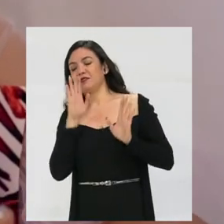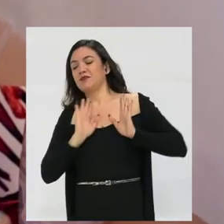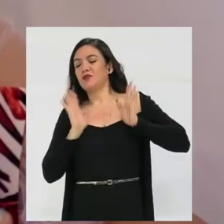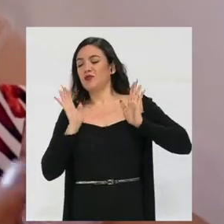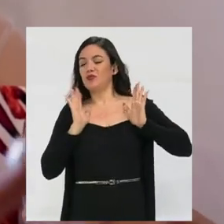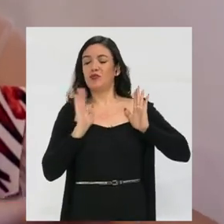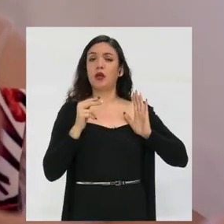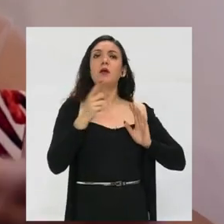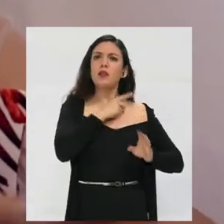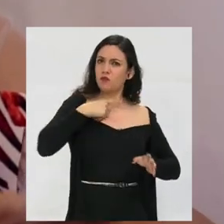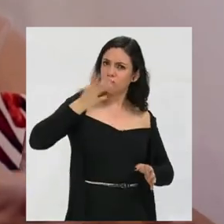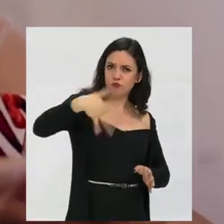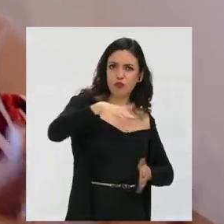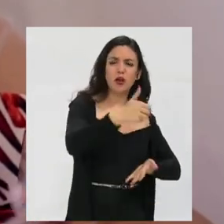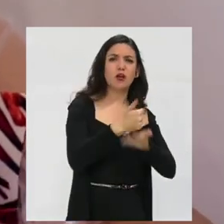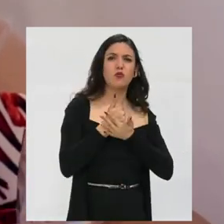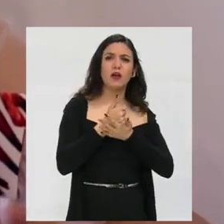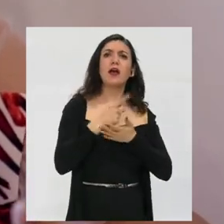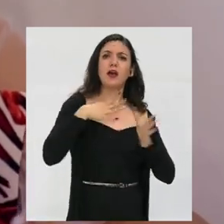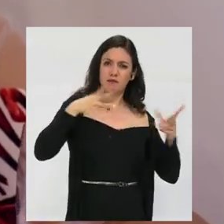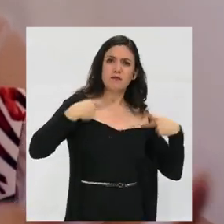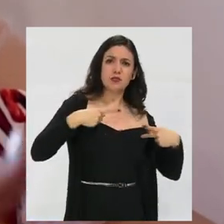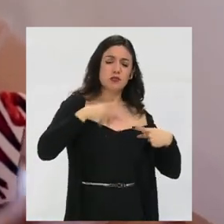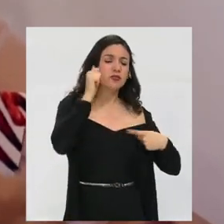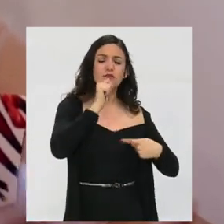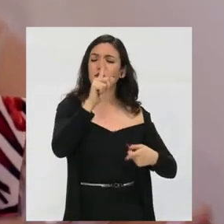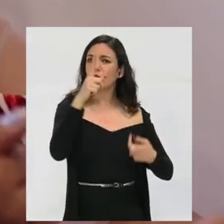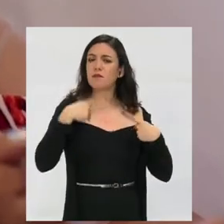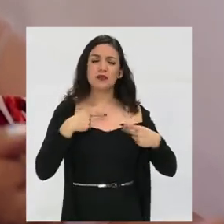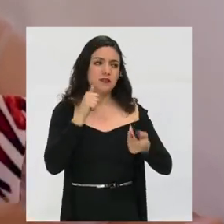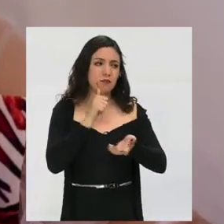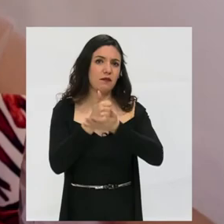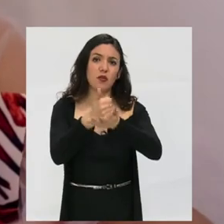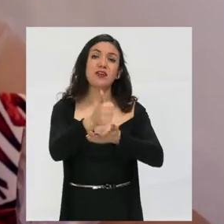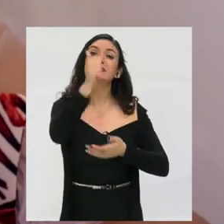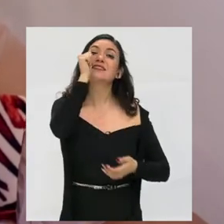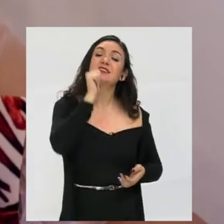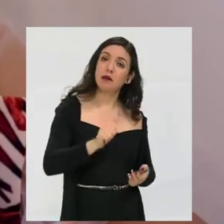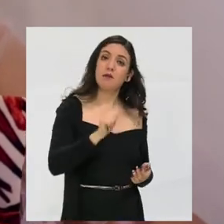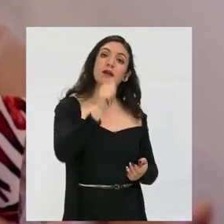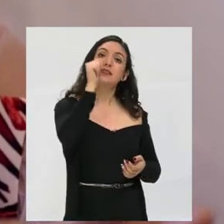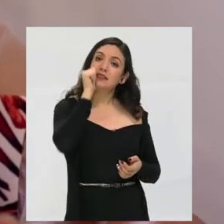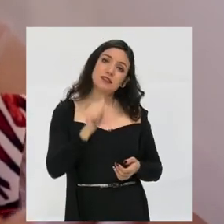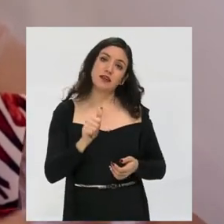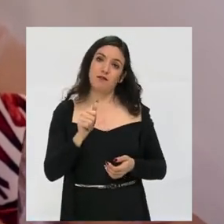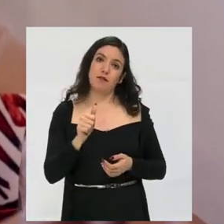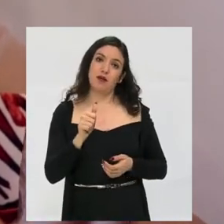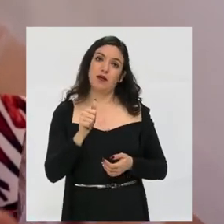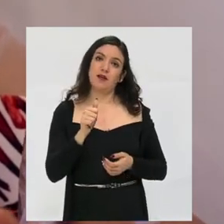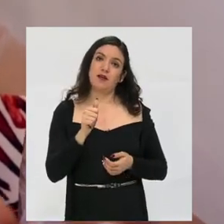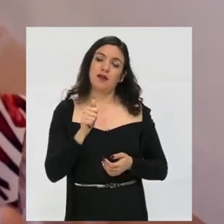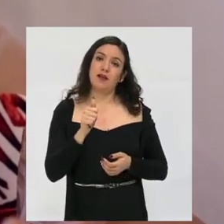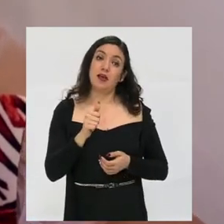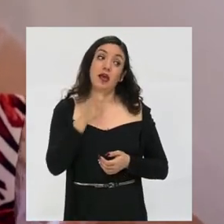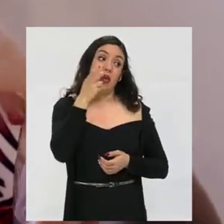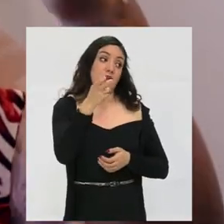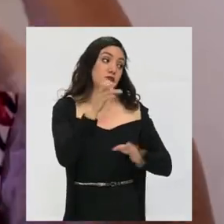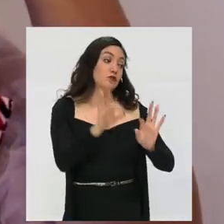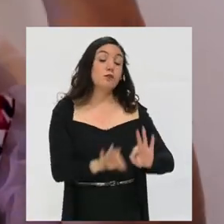Entonces tenemos que buscar ayuda. Va a haber una persona que los va a ayudar. Siempre,